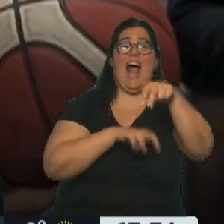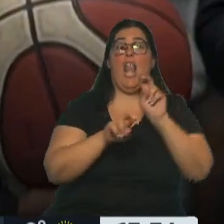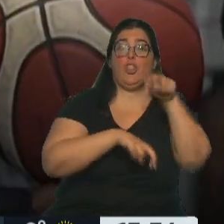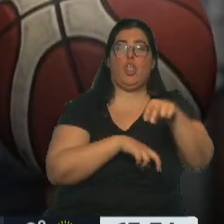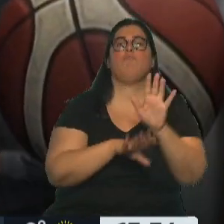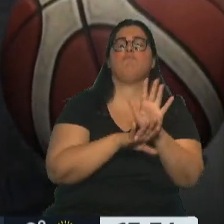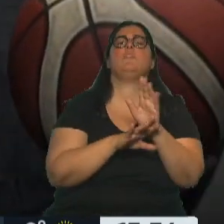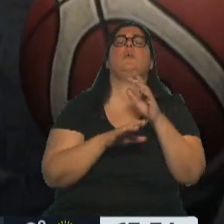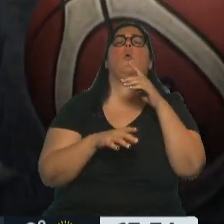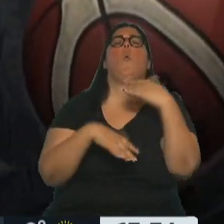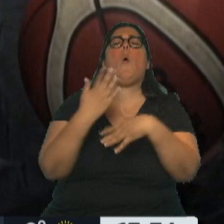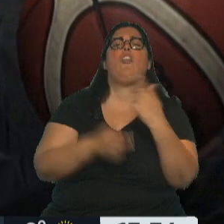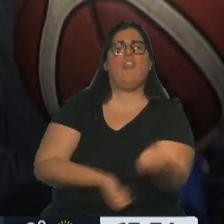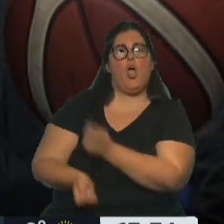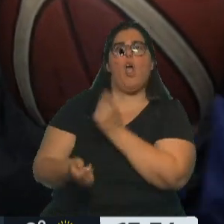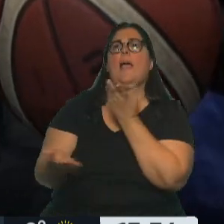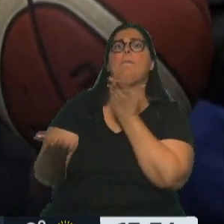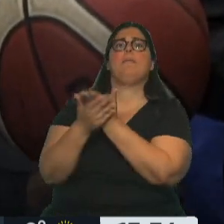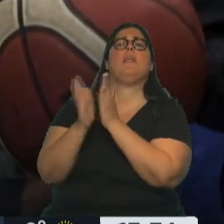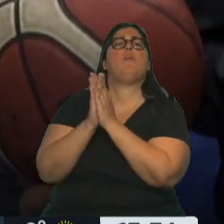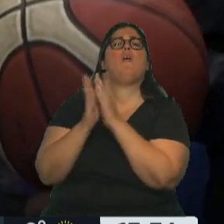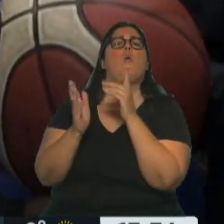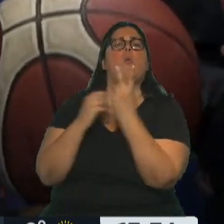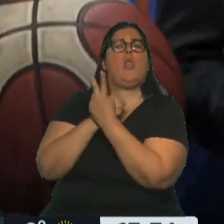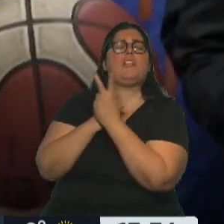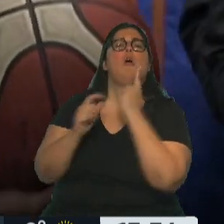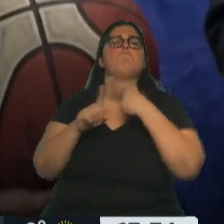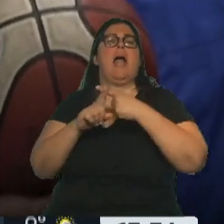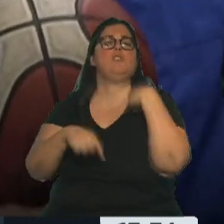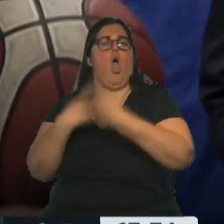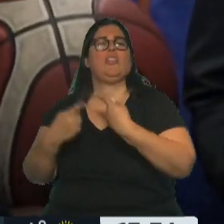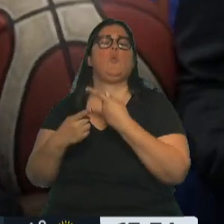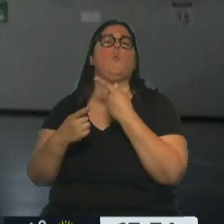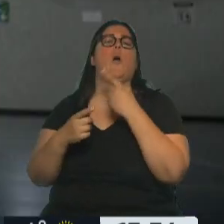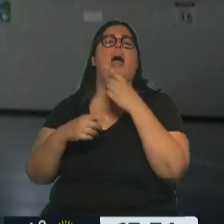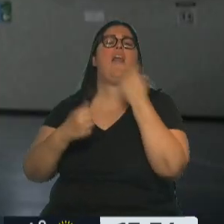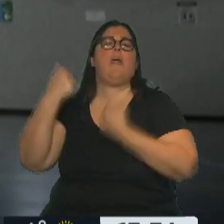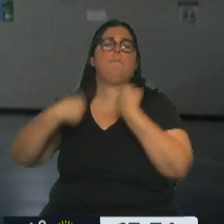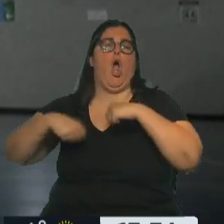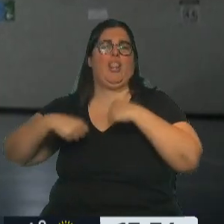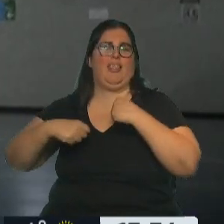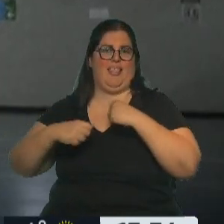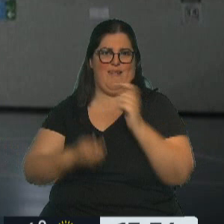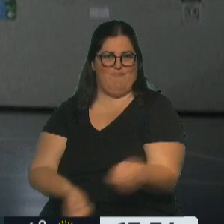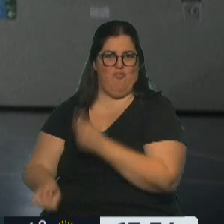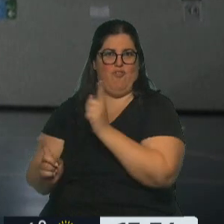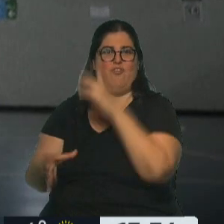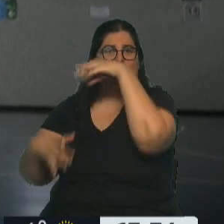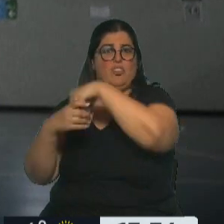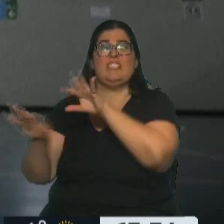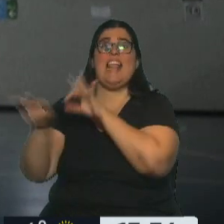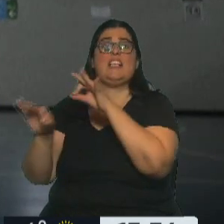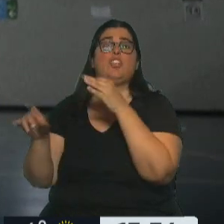de hockey también solicitaron continuar con sus carreras deportivas en el país cordillerano y hasta aseguraron que buscan ser parte de su